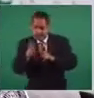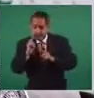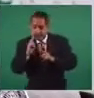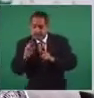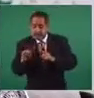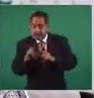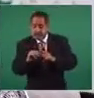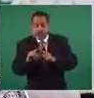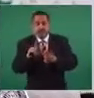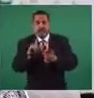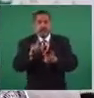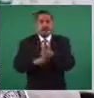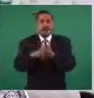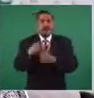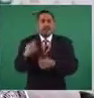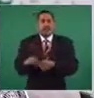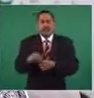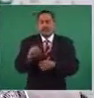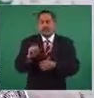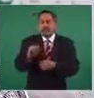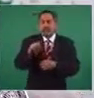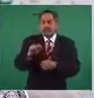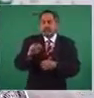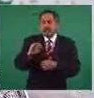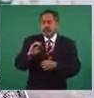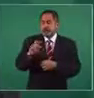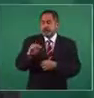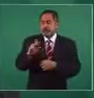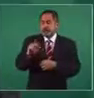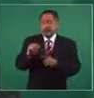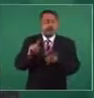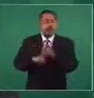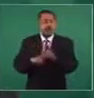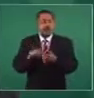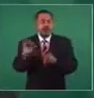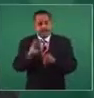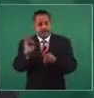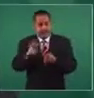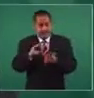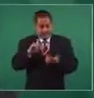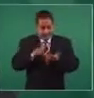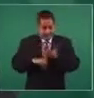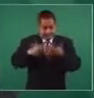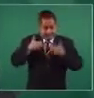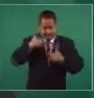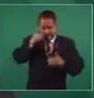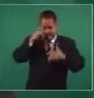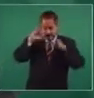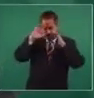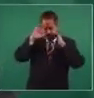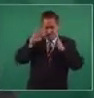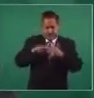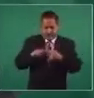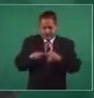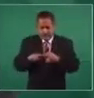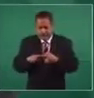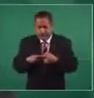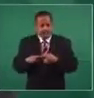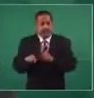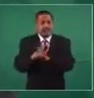de anticuerpos. Durante la fase aguda de la enfermedad, es decir, cuando tienes los síntomas, va a salir